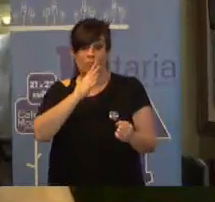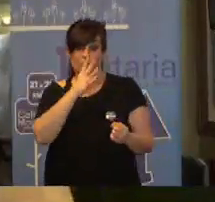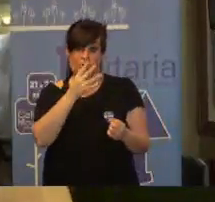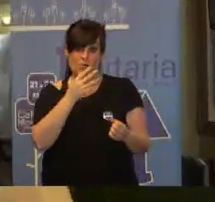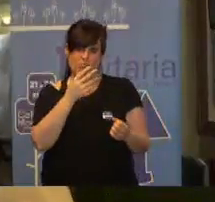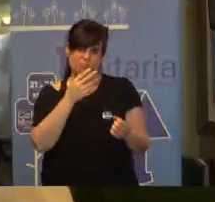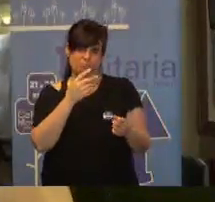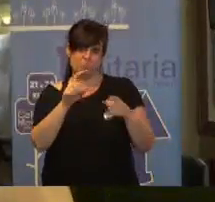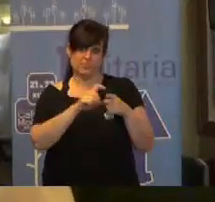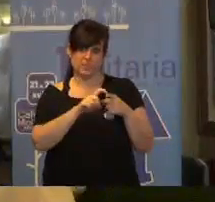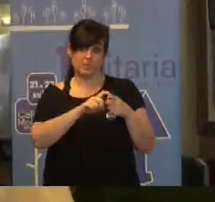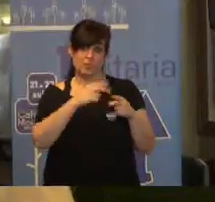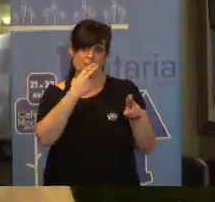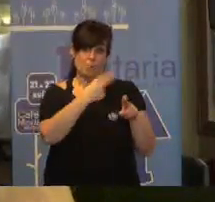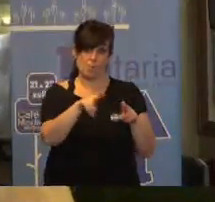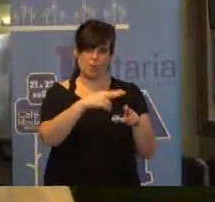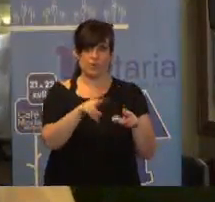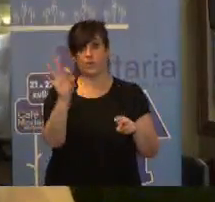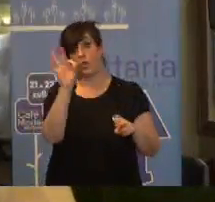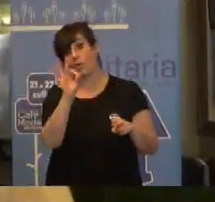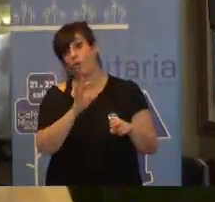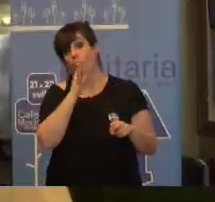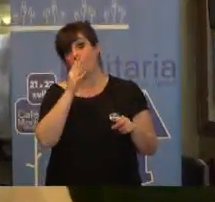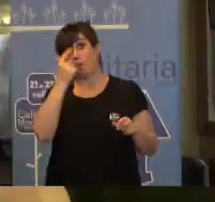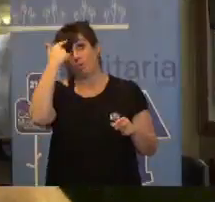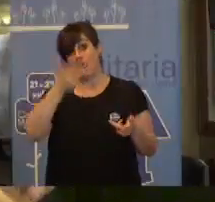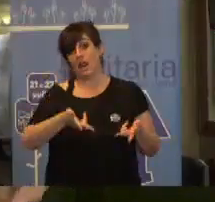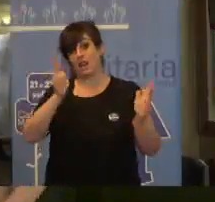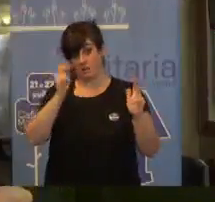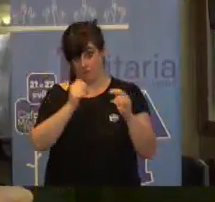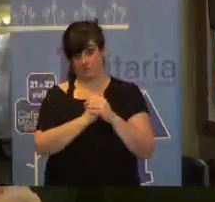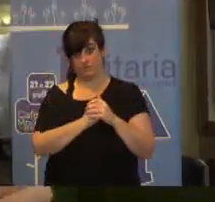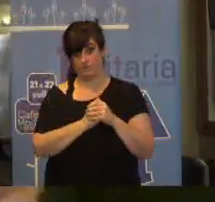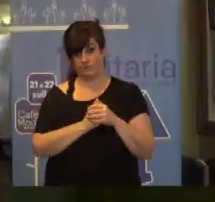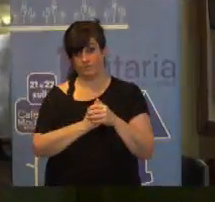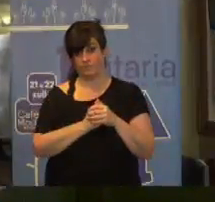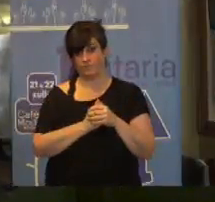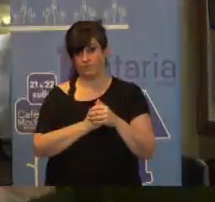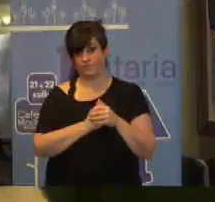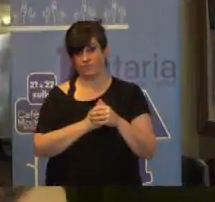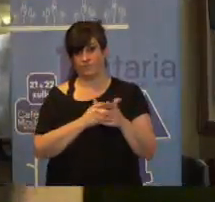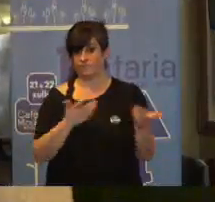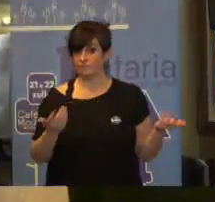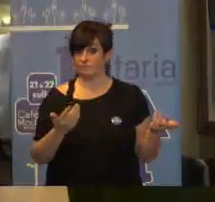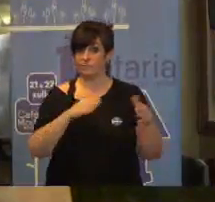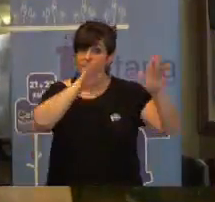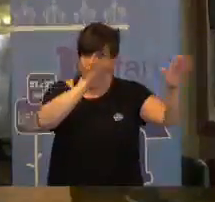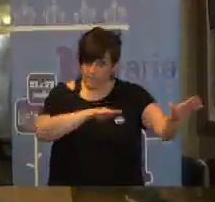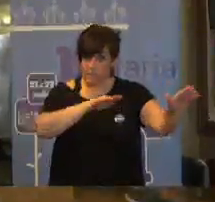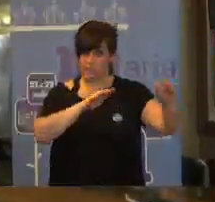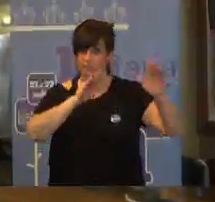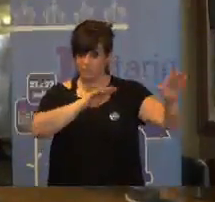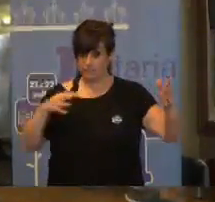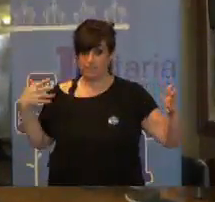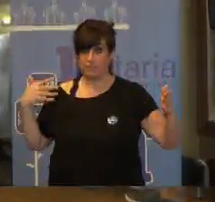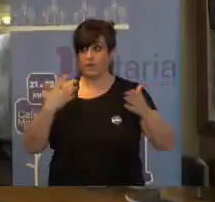connotacións por libre partidarias que tiñemos, non? Entón, esa lealtad é importante, esa lealtad bilateral, pero